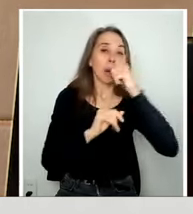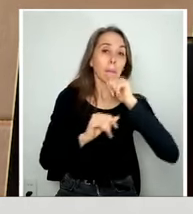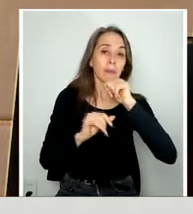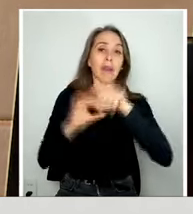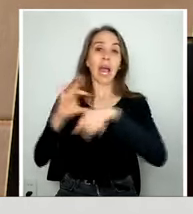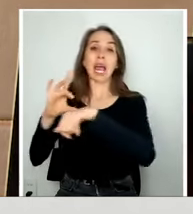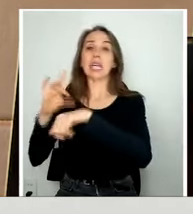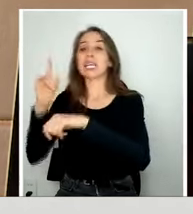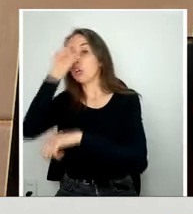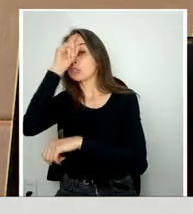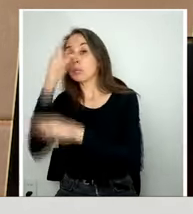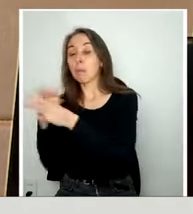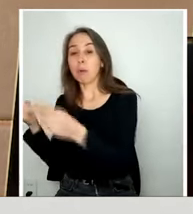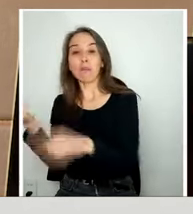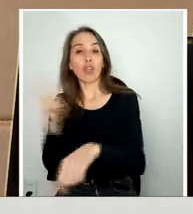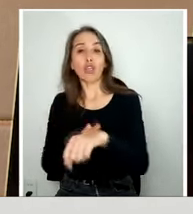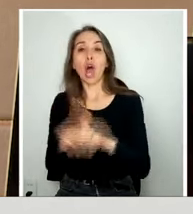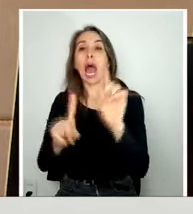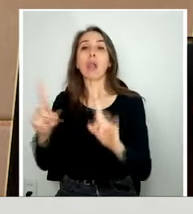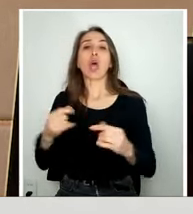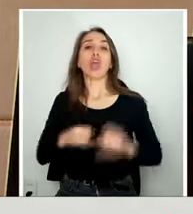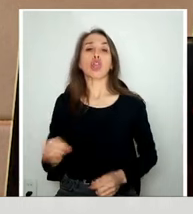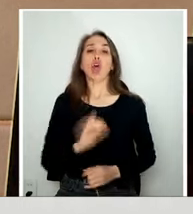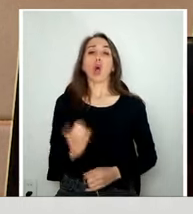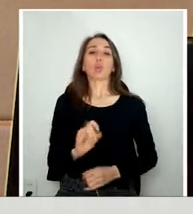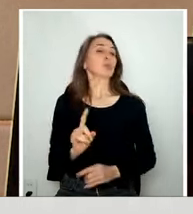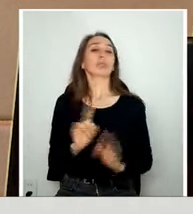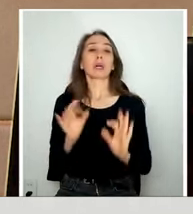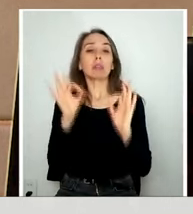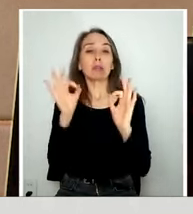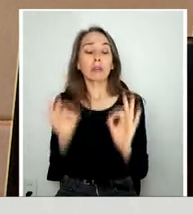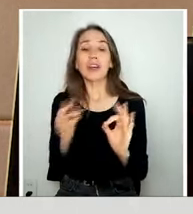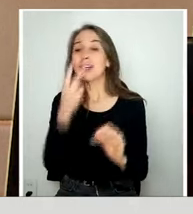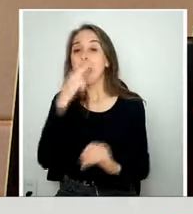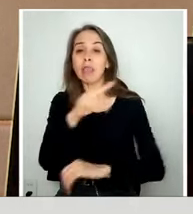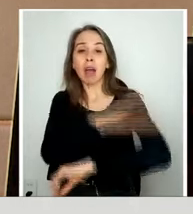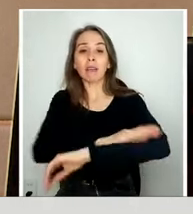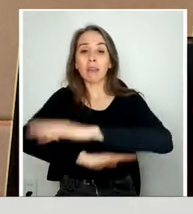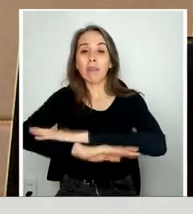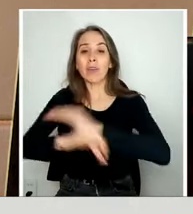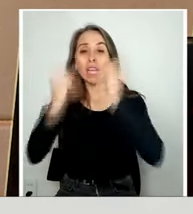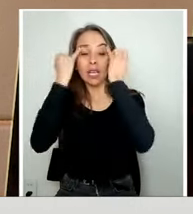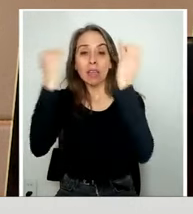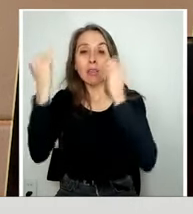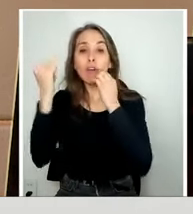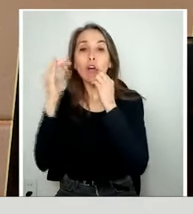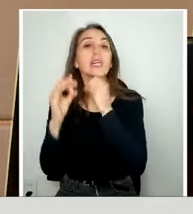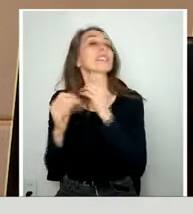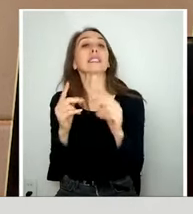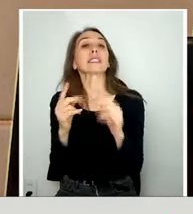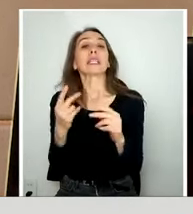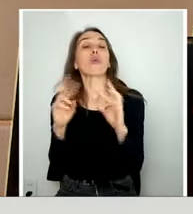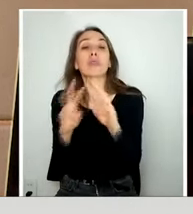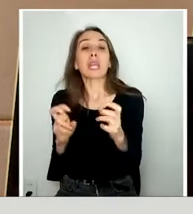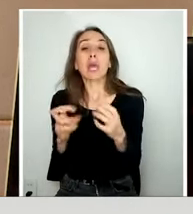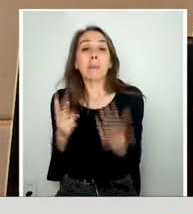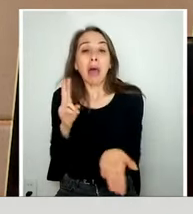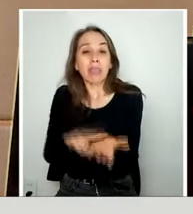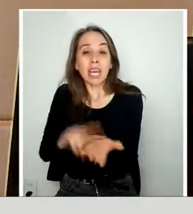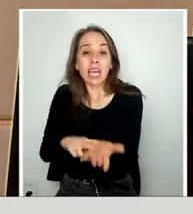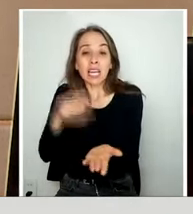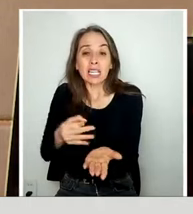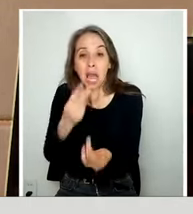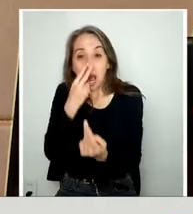pero es un dato de la realidad ya no es un tema ideológico es un tema práctico de realismo elemental